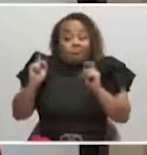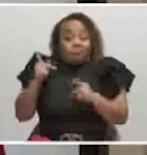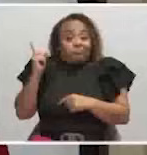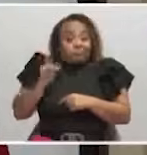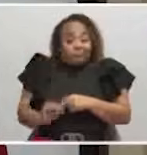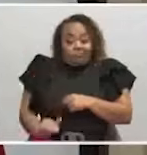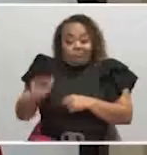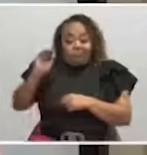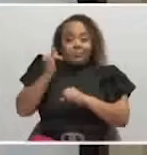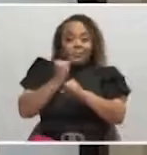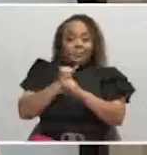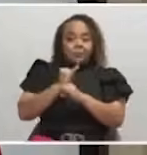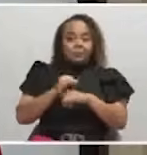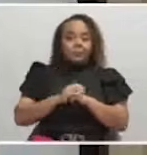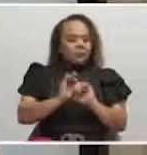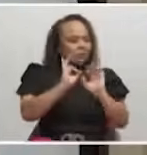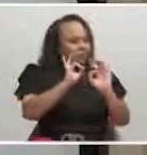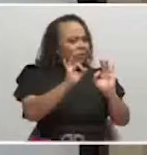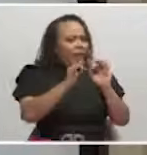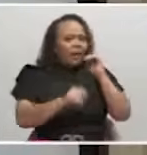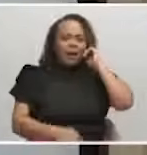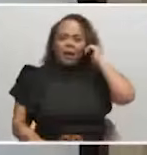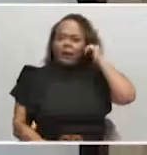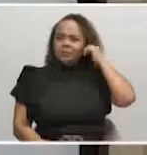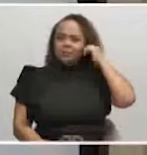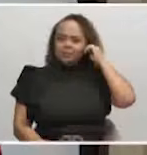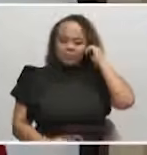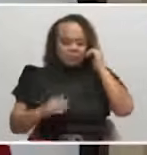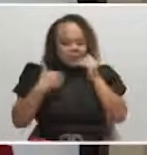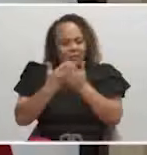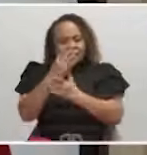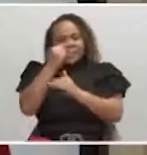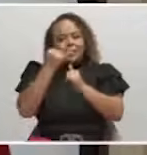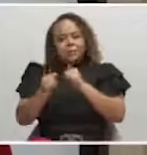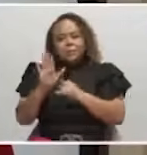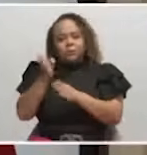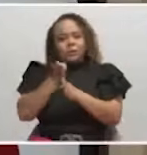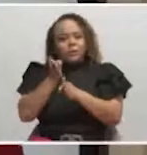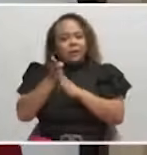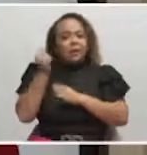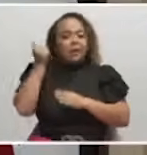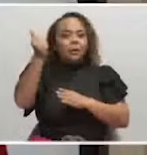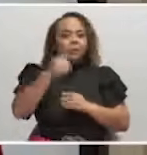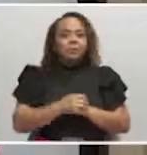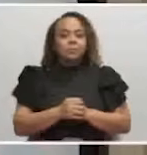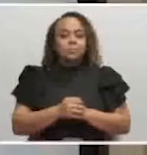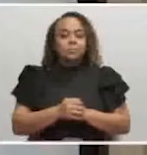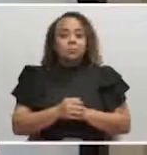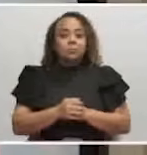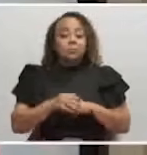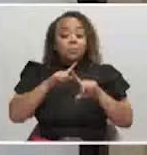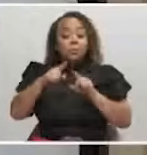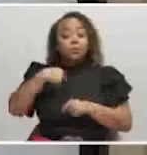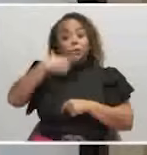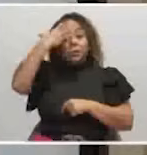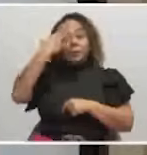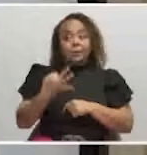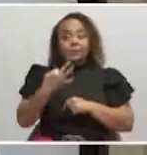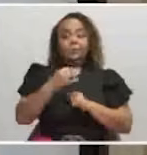creció en la institución, está bien que llegue y termine en la liga, pero yo creo